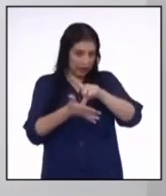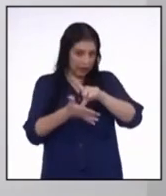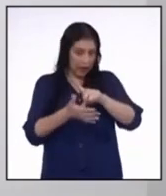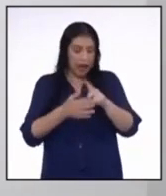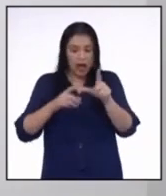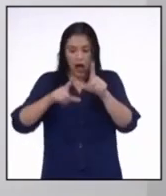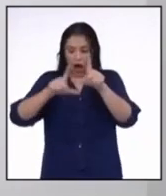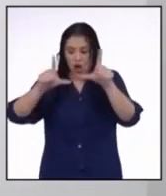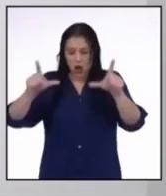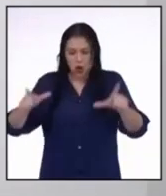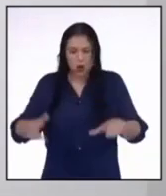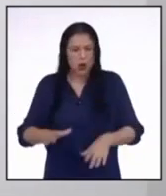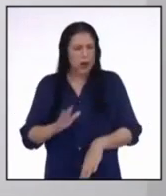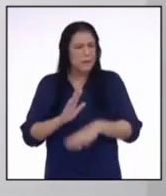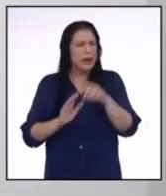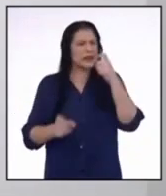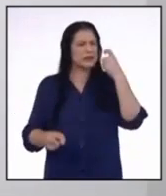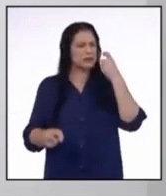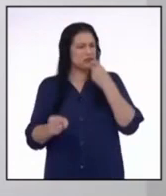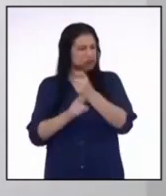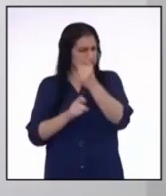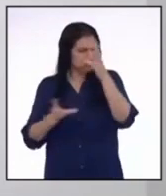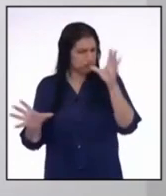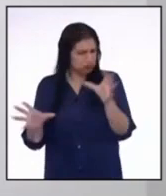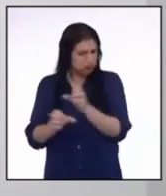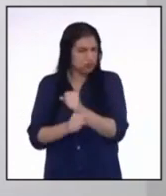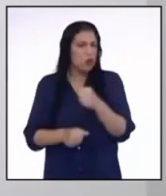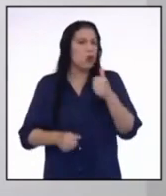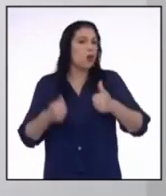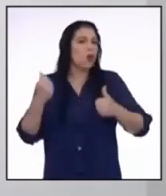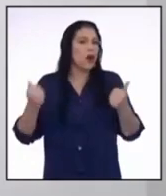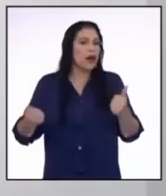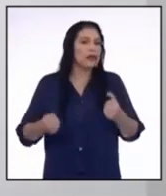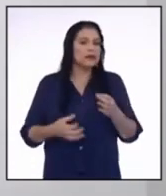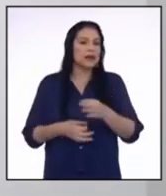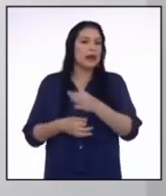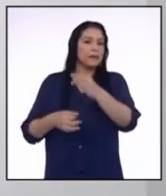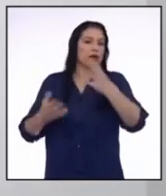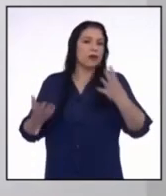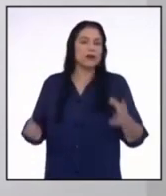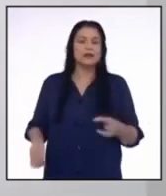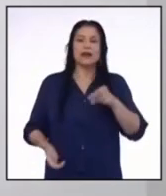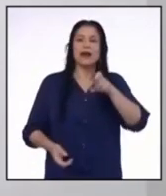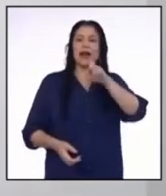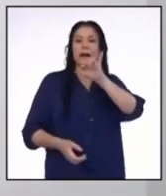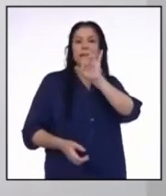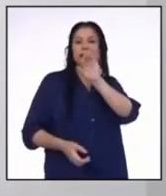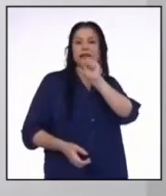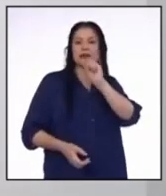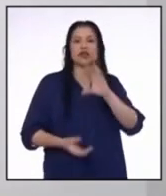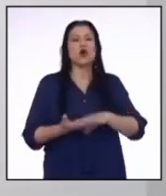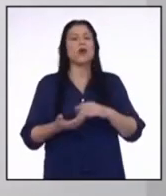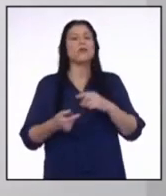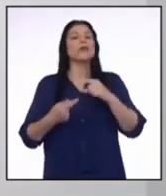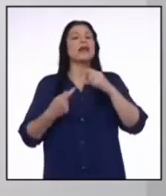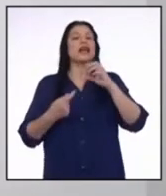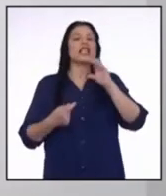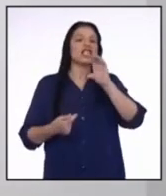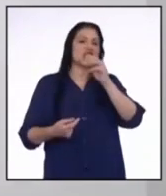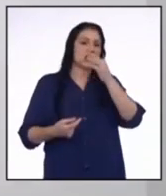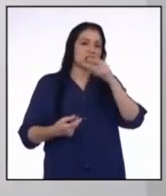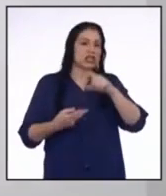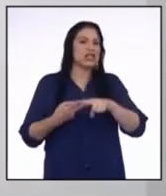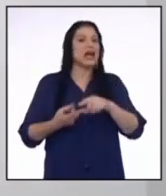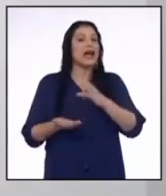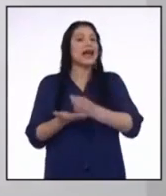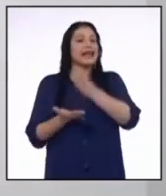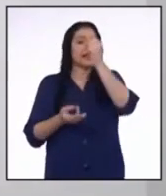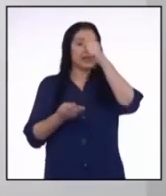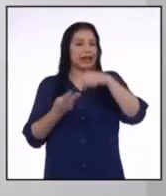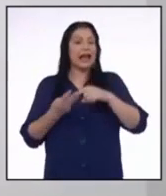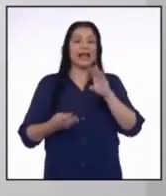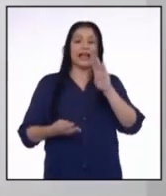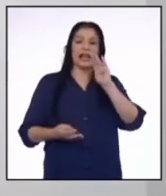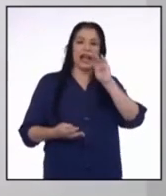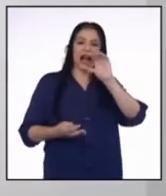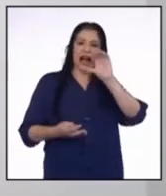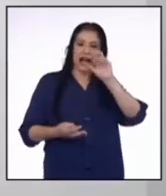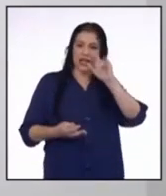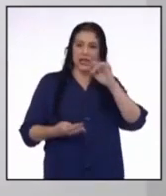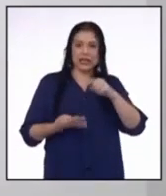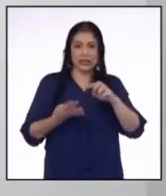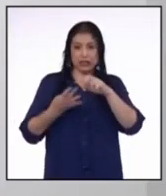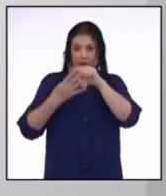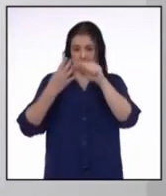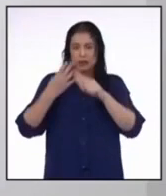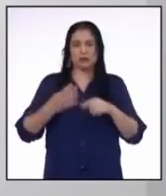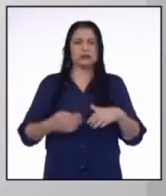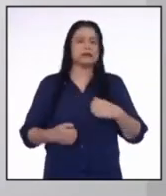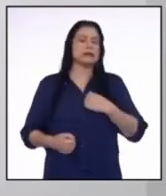Los lugares más afectados fueron las provincias de Pisco, Chincha, Ica y Cañete.